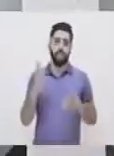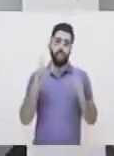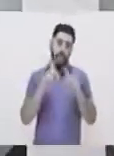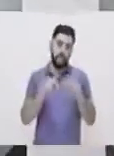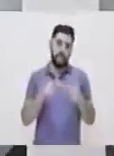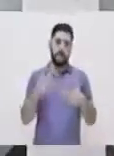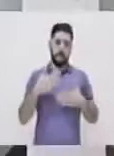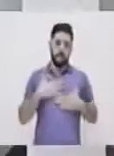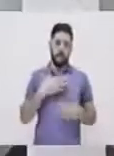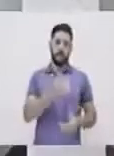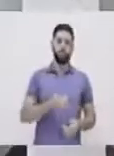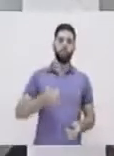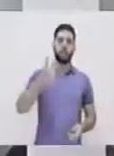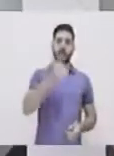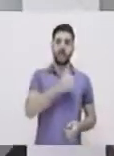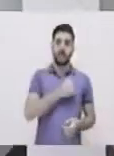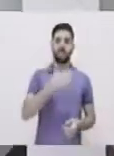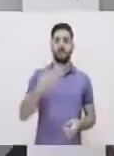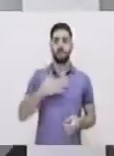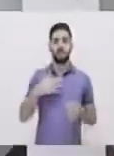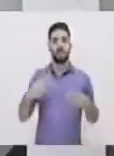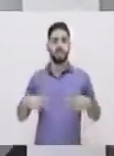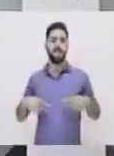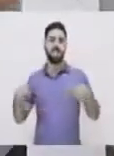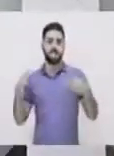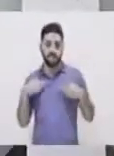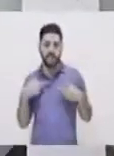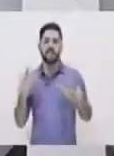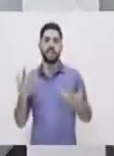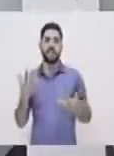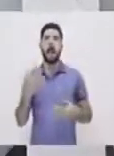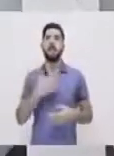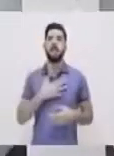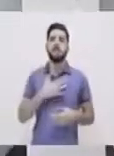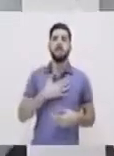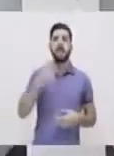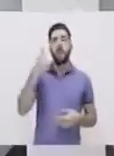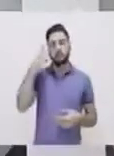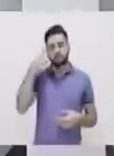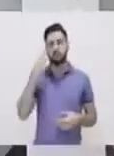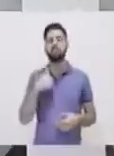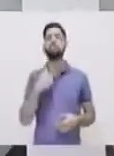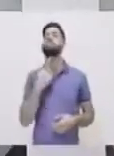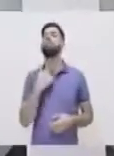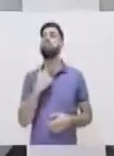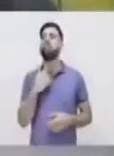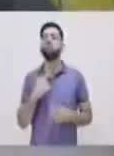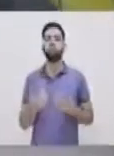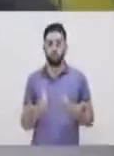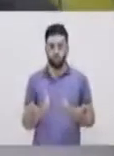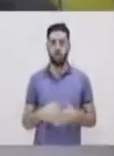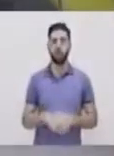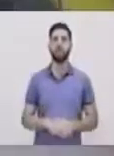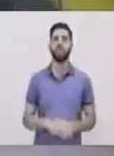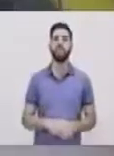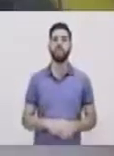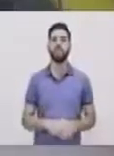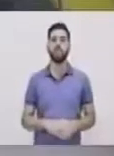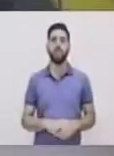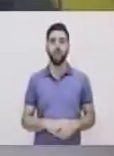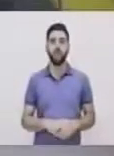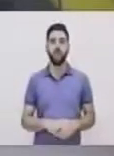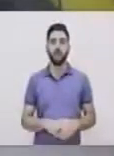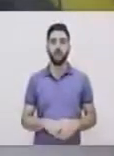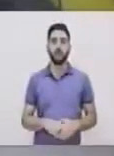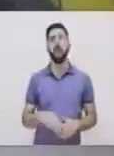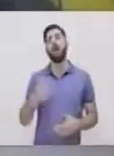también a su personalidad, autoestima, propósito de vida, porque todo es parte de todo. Por supuesto, y ya que está hablando usted de música,